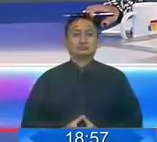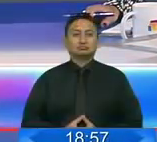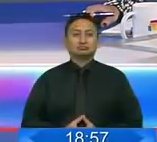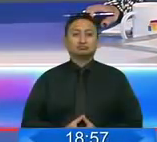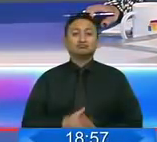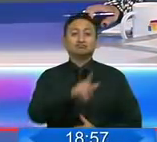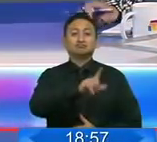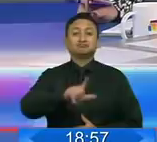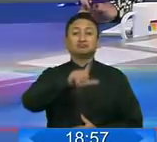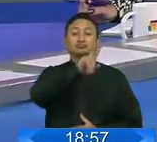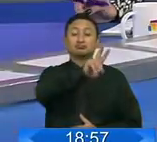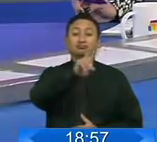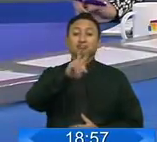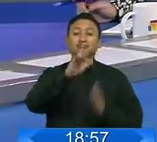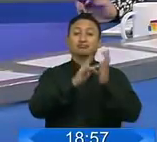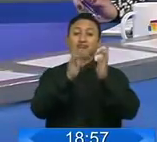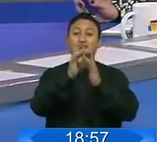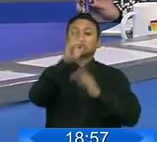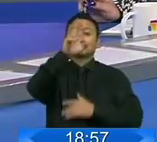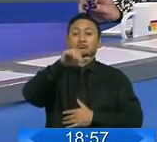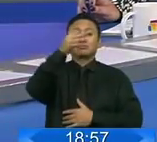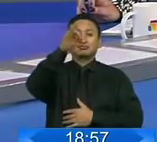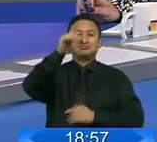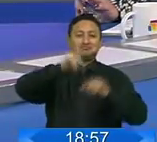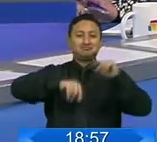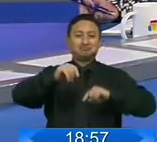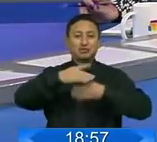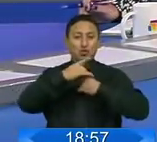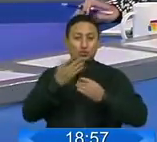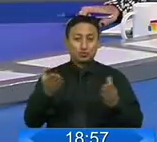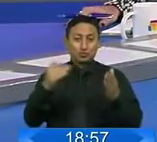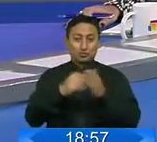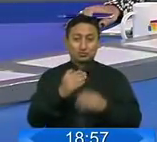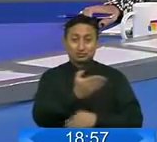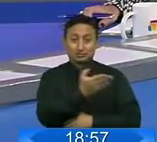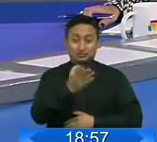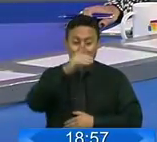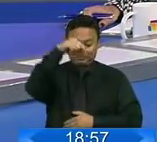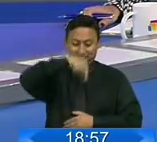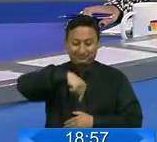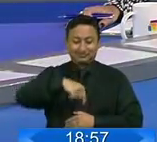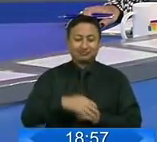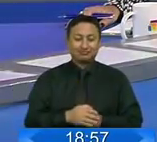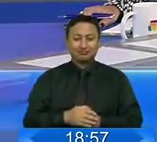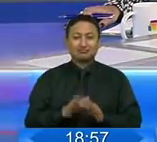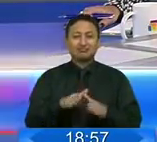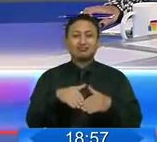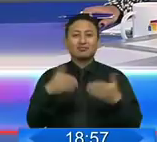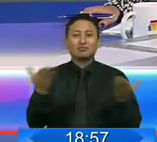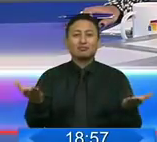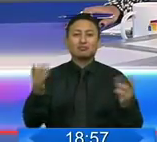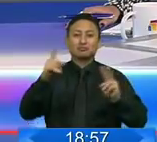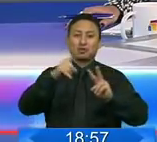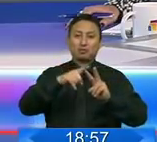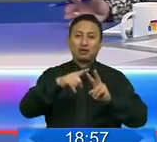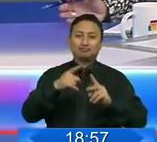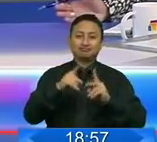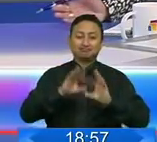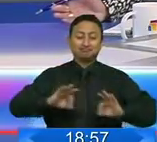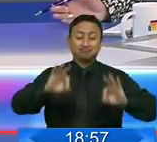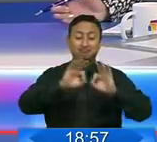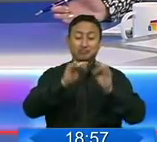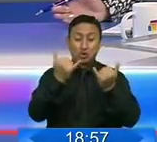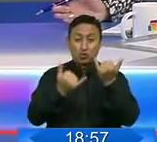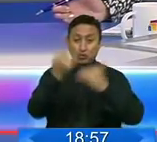Lunes 22 de abril del 2019, amigos, es un gusto iniciar una nueva semana junto a ustedes aquí en El Comercio TV. Con lo más destacado